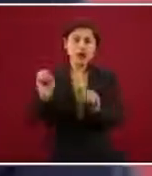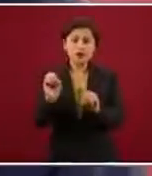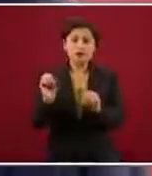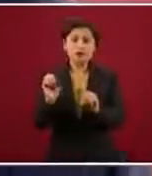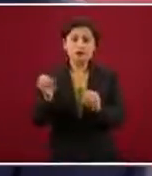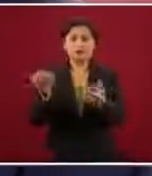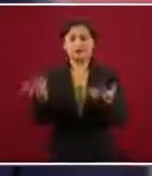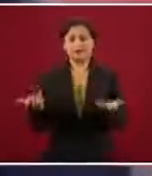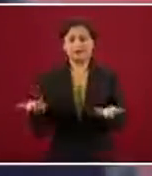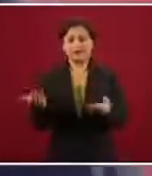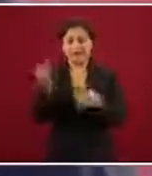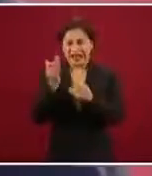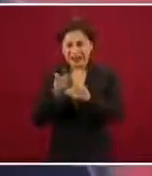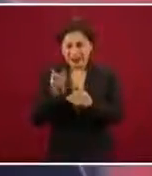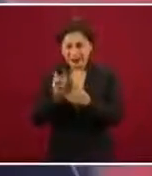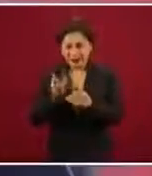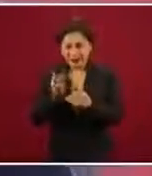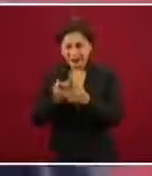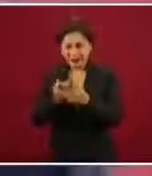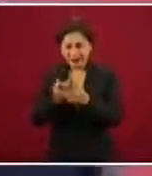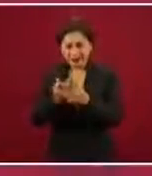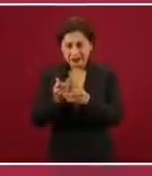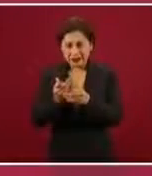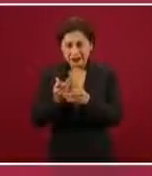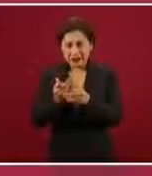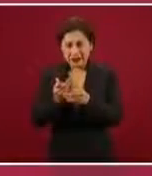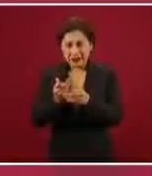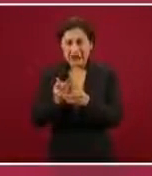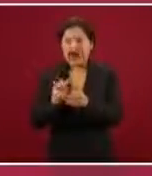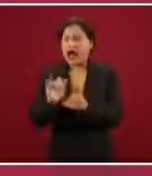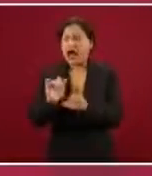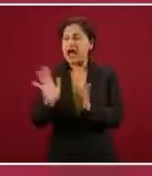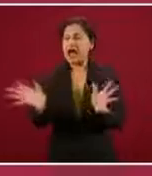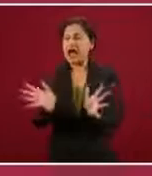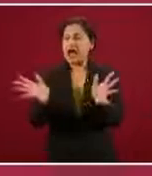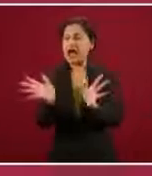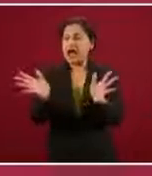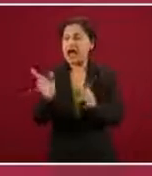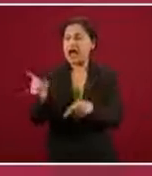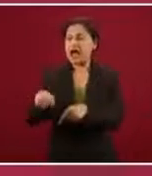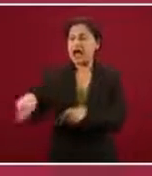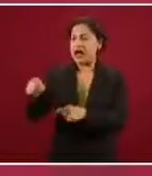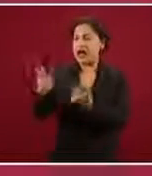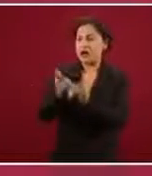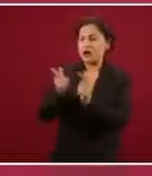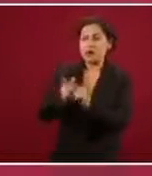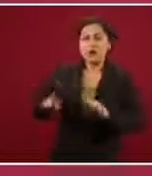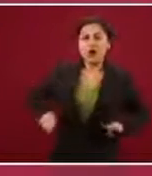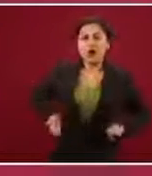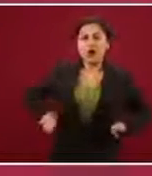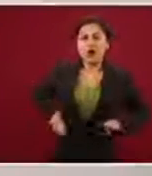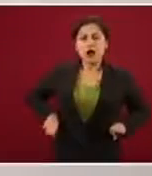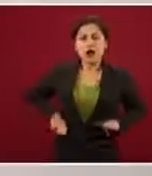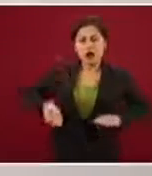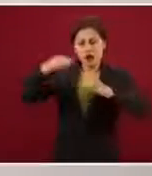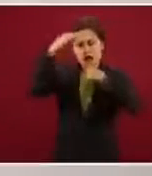a dar motivo para que el conservadurismo